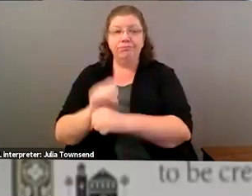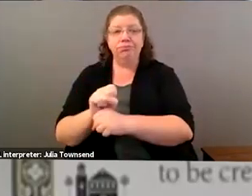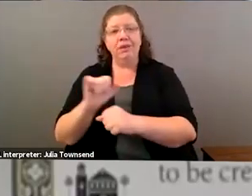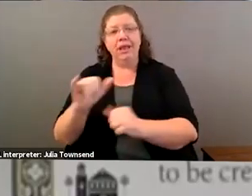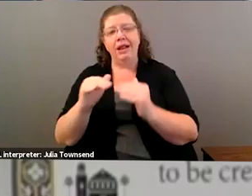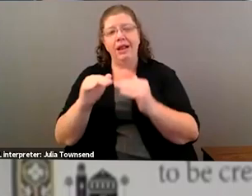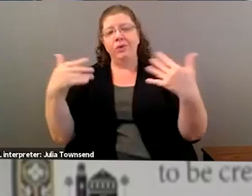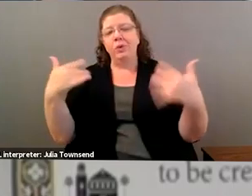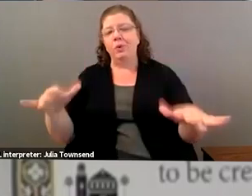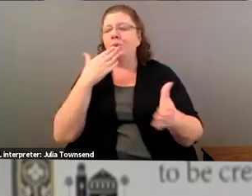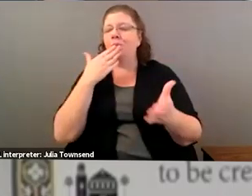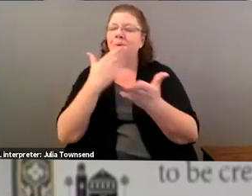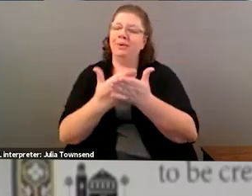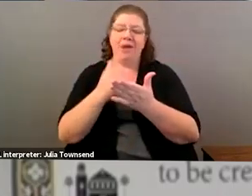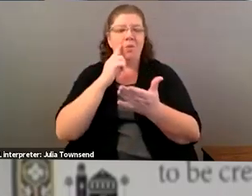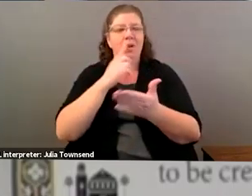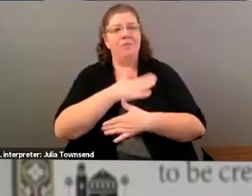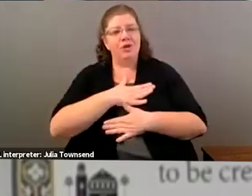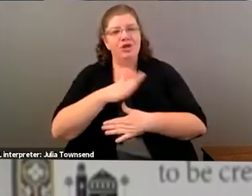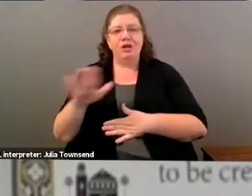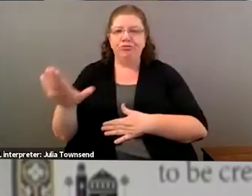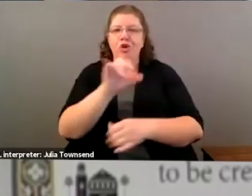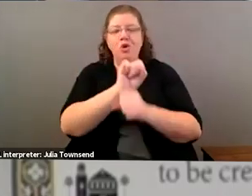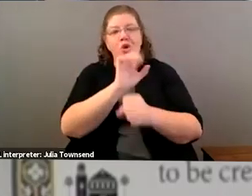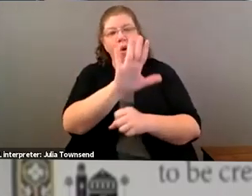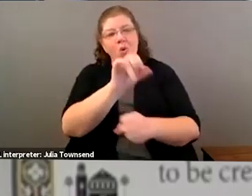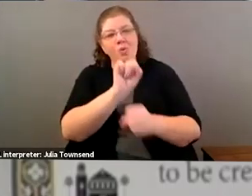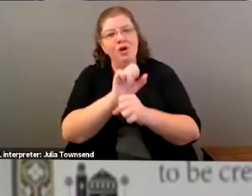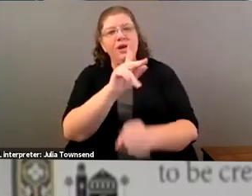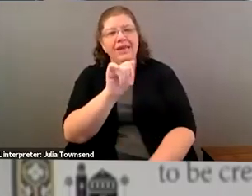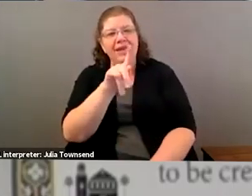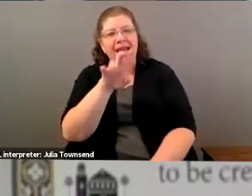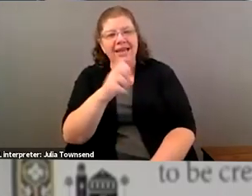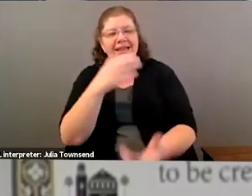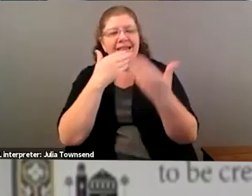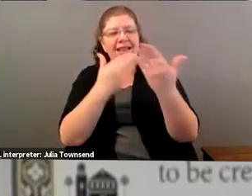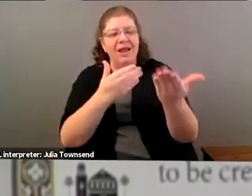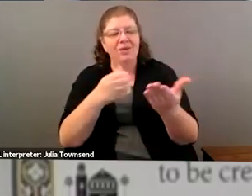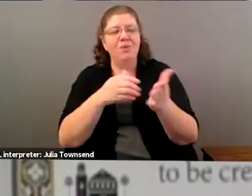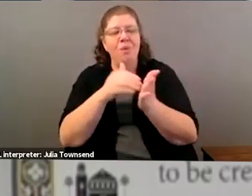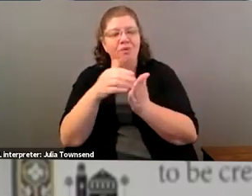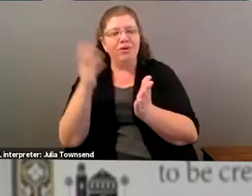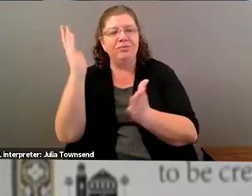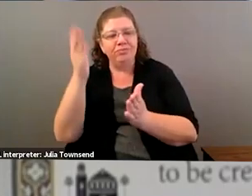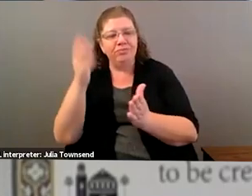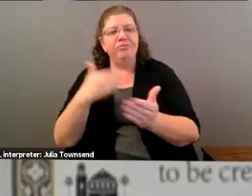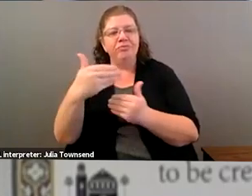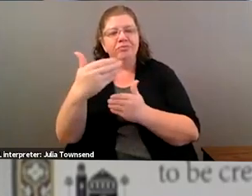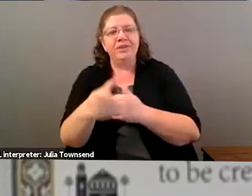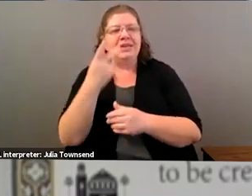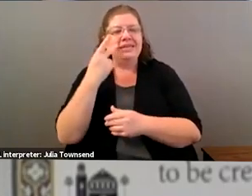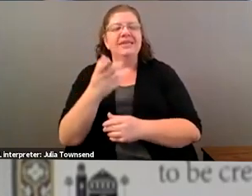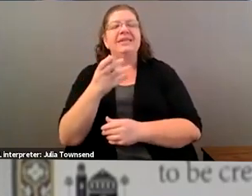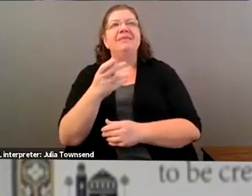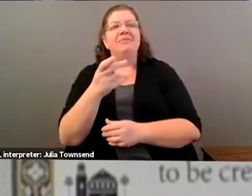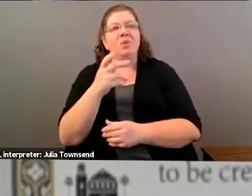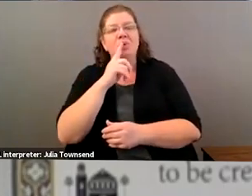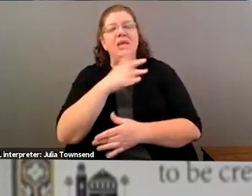estuvimos tocando entonces yo les quiero agradecer todo el trabajo que han hecho gracias que ir y creo que tuviste la crisis de la presentación